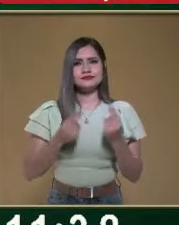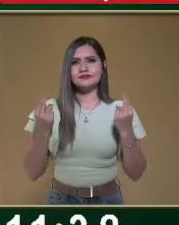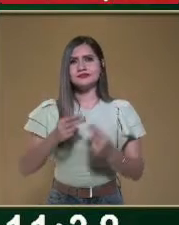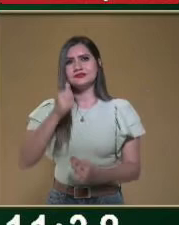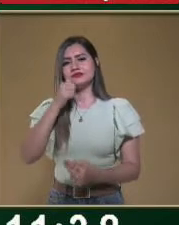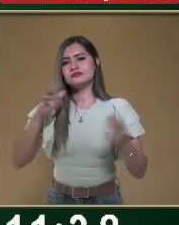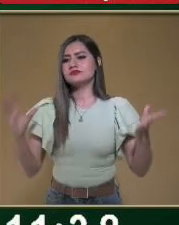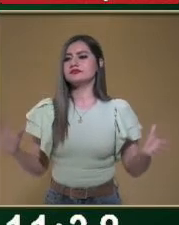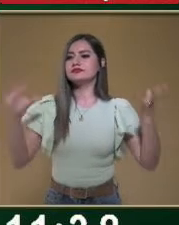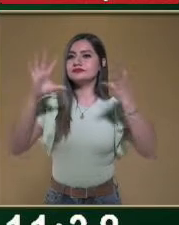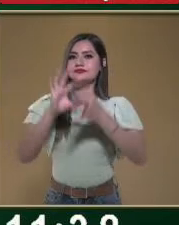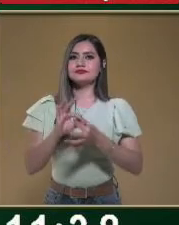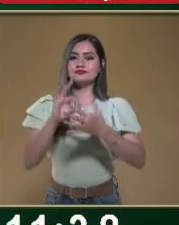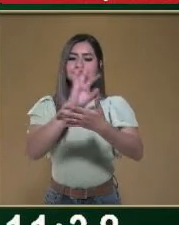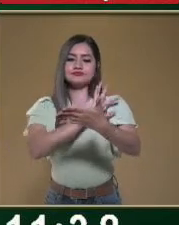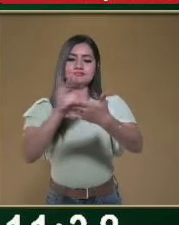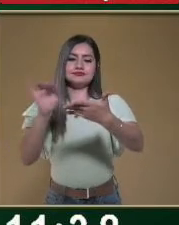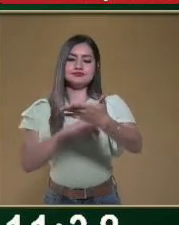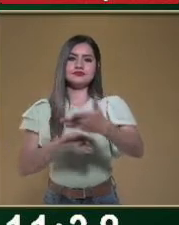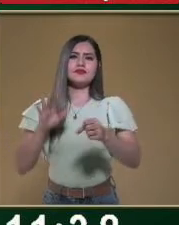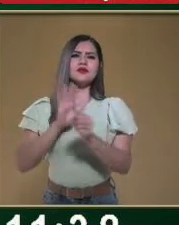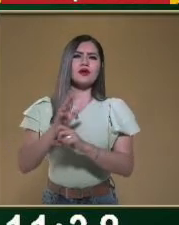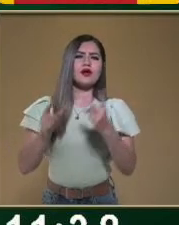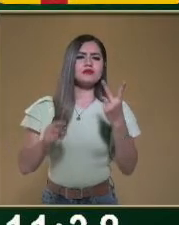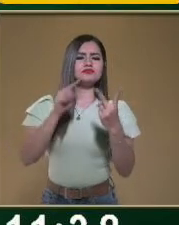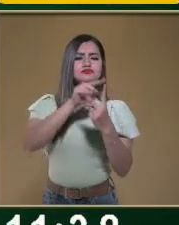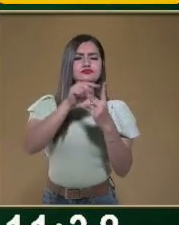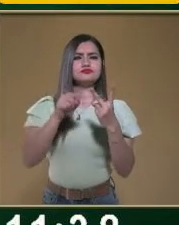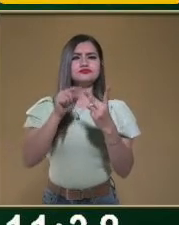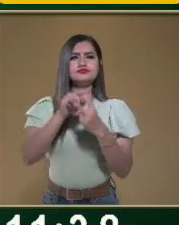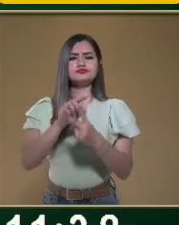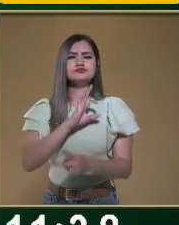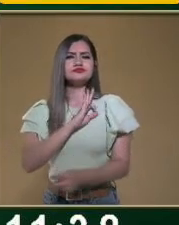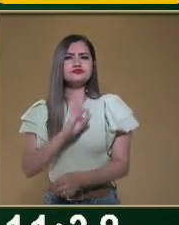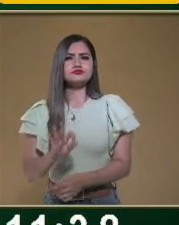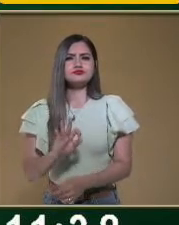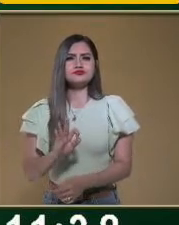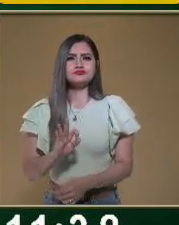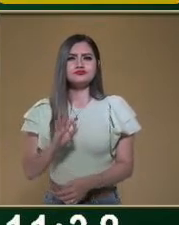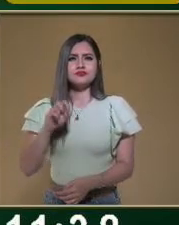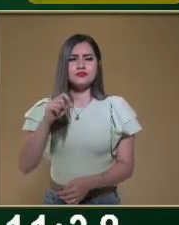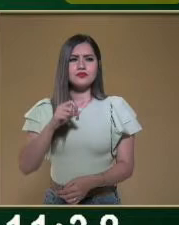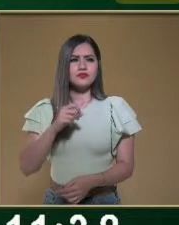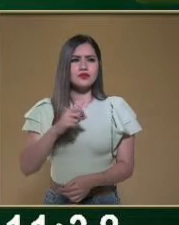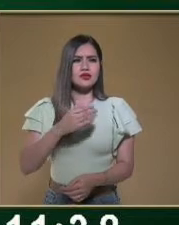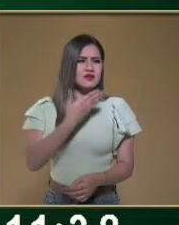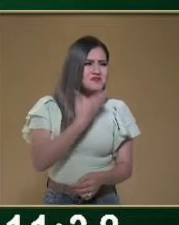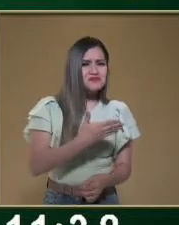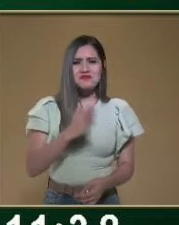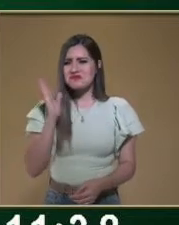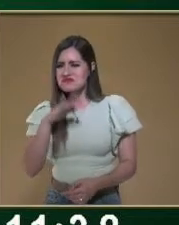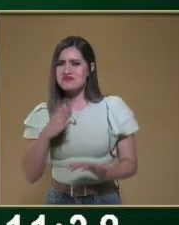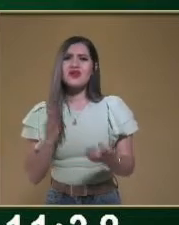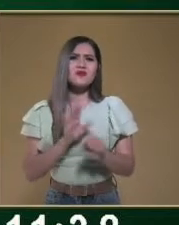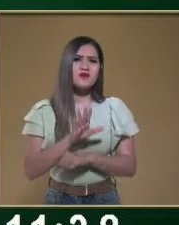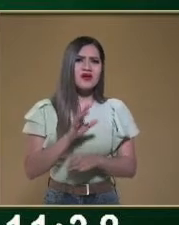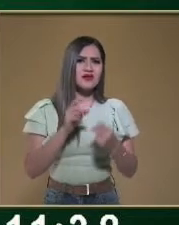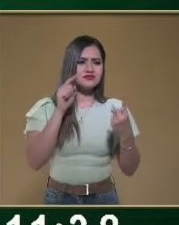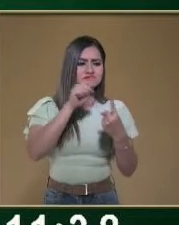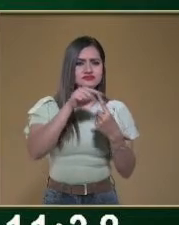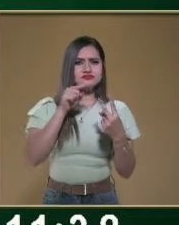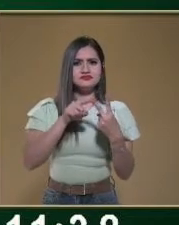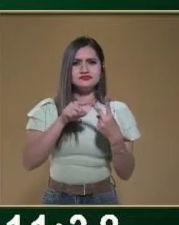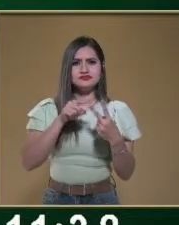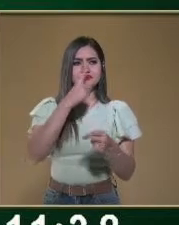con el texto. ¿Cuál de estas dos nos permite saber qué es correcta, la primera o la segunda?